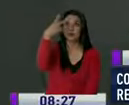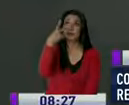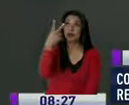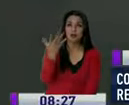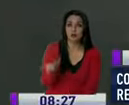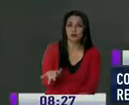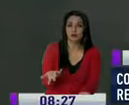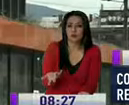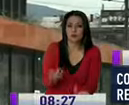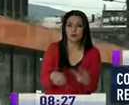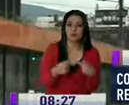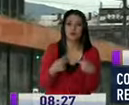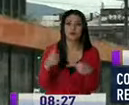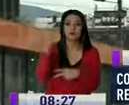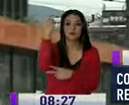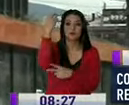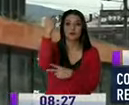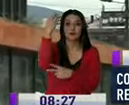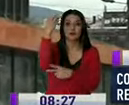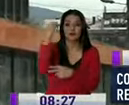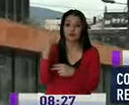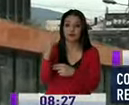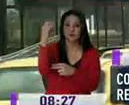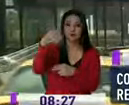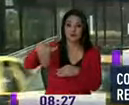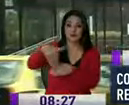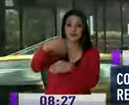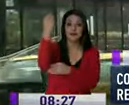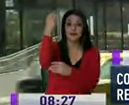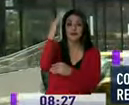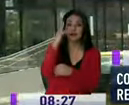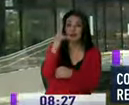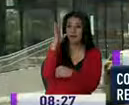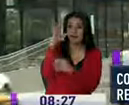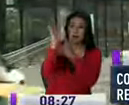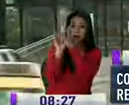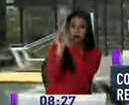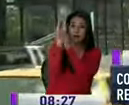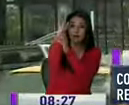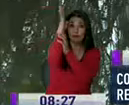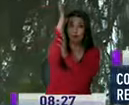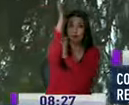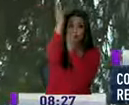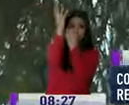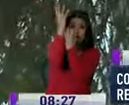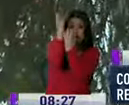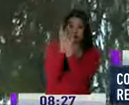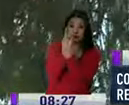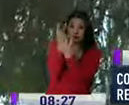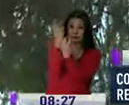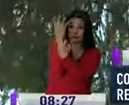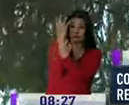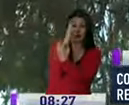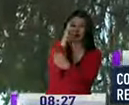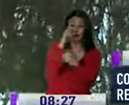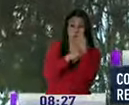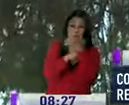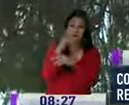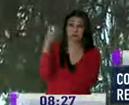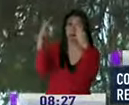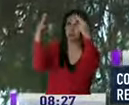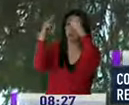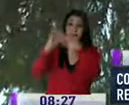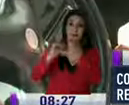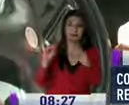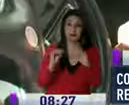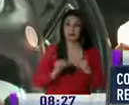orientarse, sumado a que el semáforo que está ubicado en la esquina casi es imperceptible, porque el árbol que está junto a la señal no ha sido podado hace